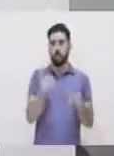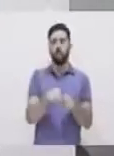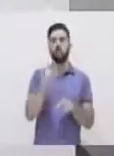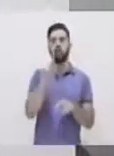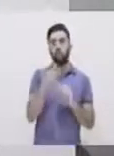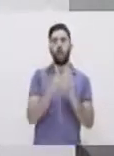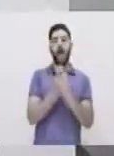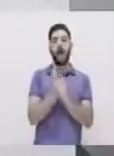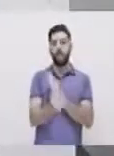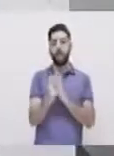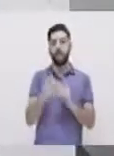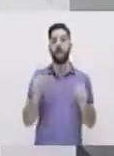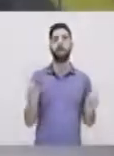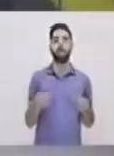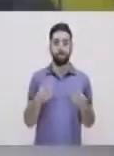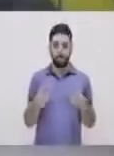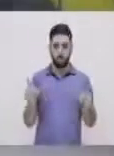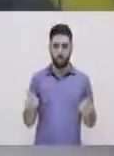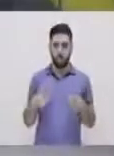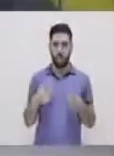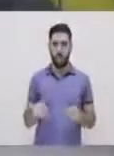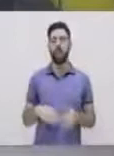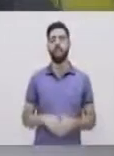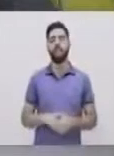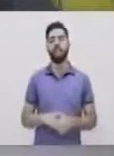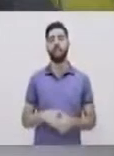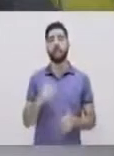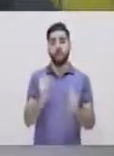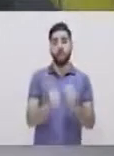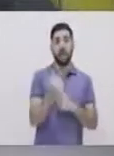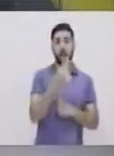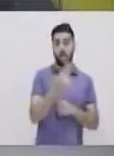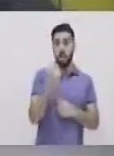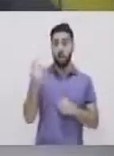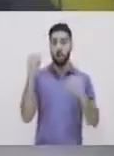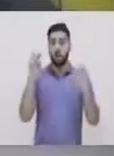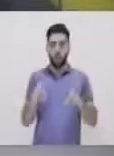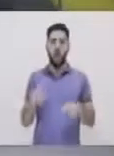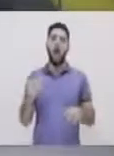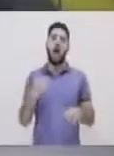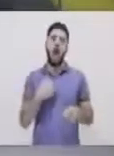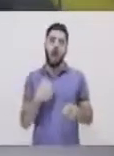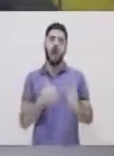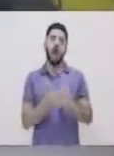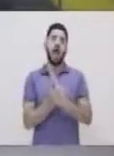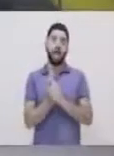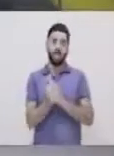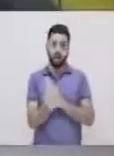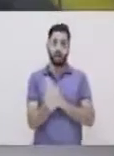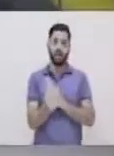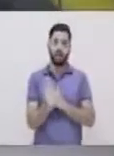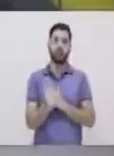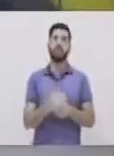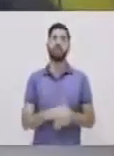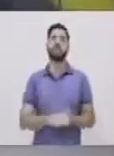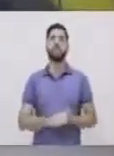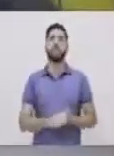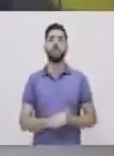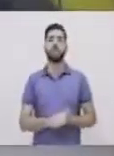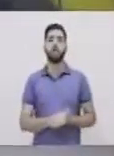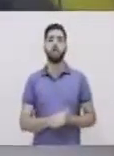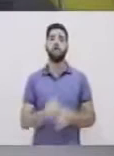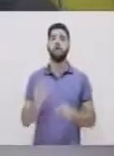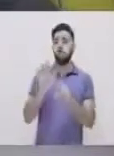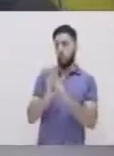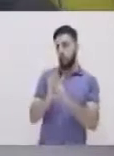sus habilidades musicales. Yo creo que siempre en cada persona tenemos habilidades importantes. Por ejemplo, tal vez no es el